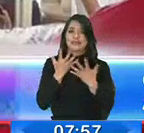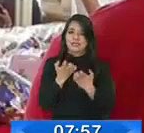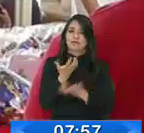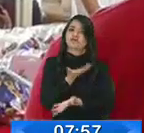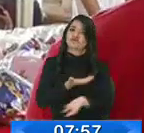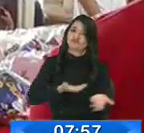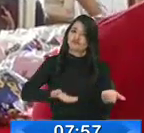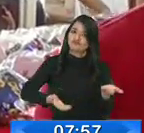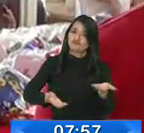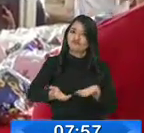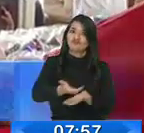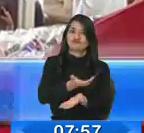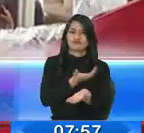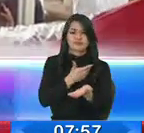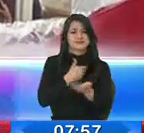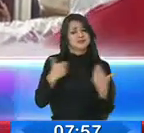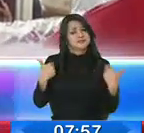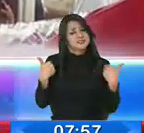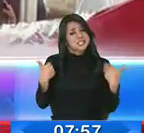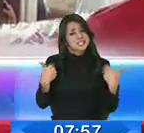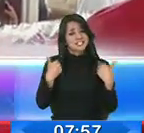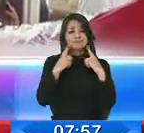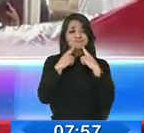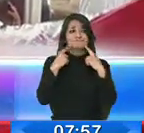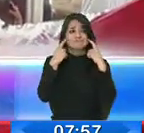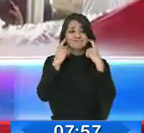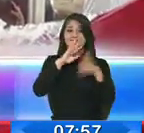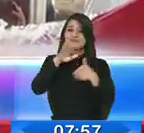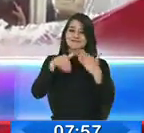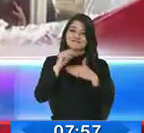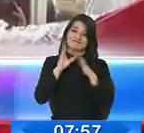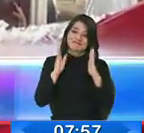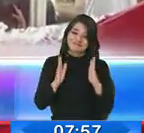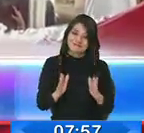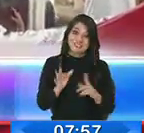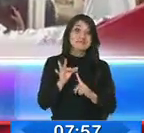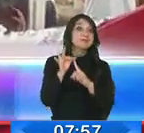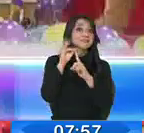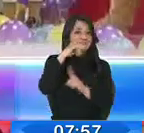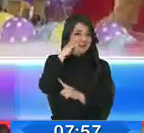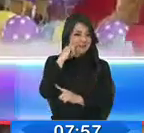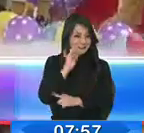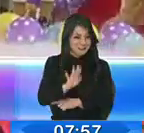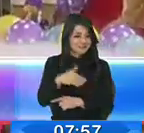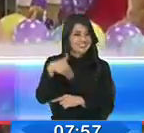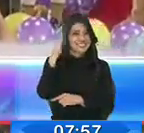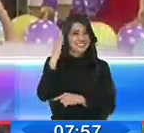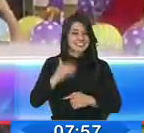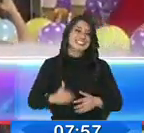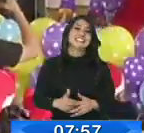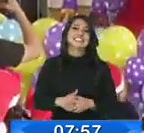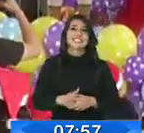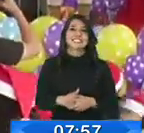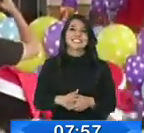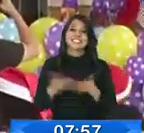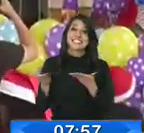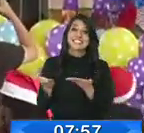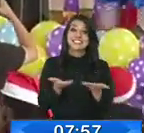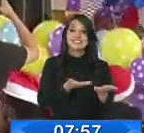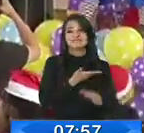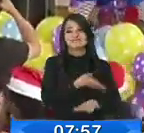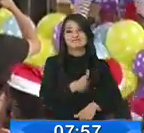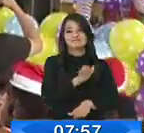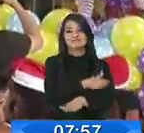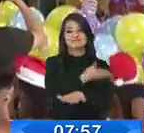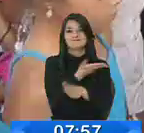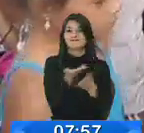la alegría y sonrisa con todos los ecuatorianos, especialmente con los niños. El evento colorido y musical se lo realizó